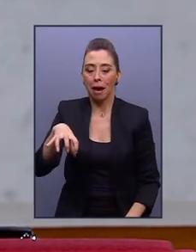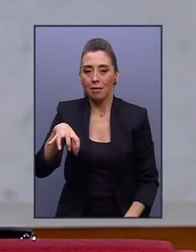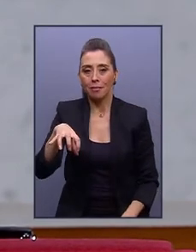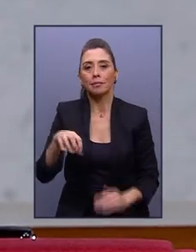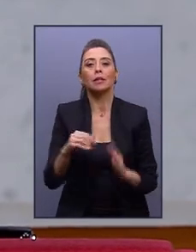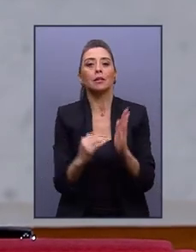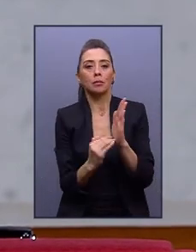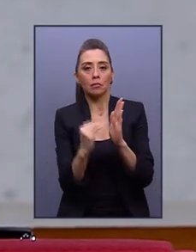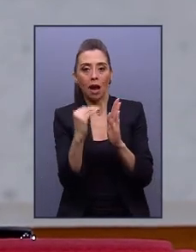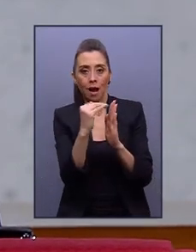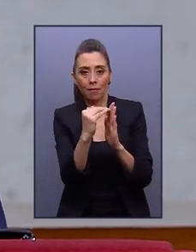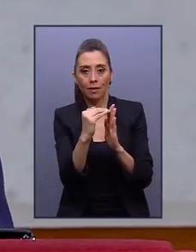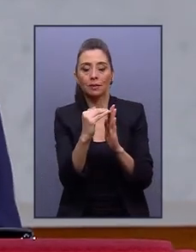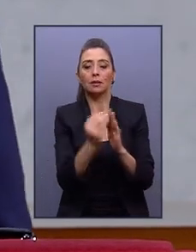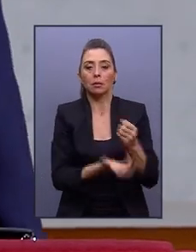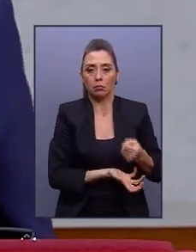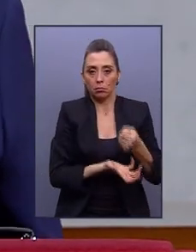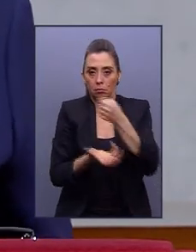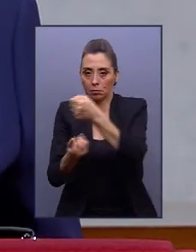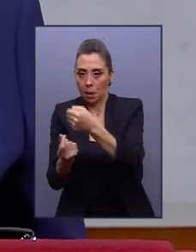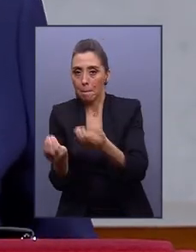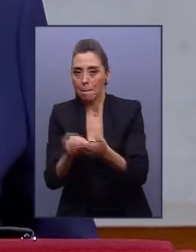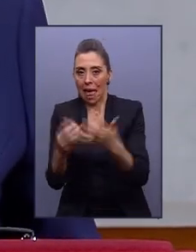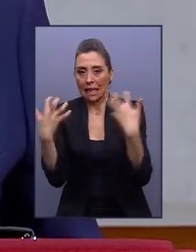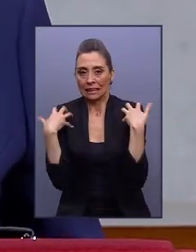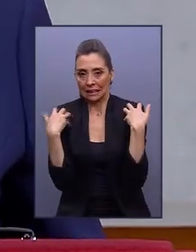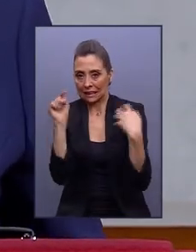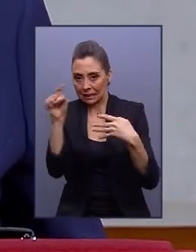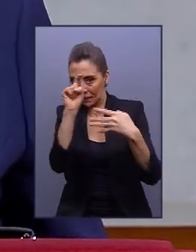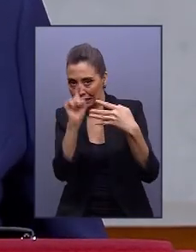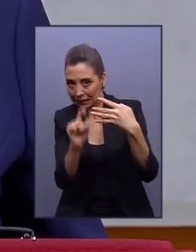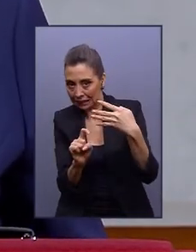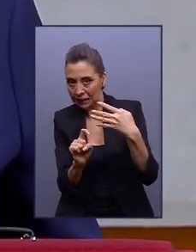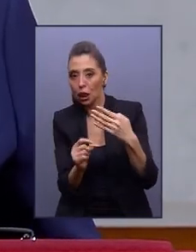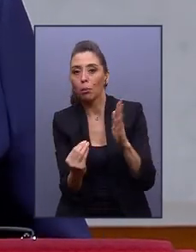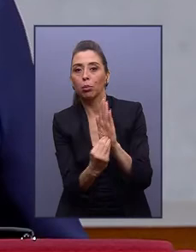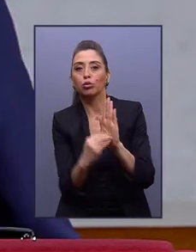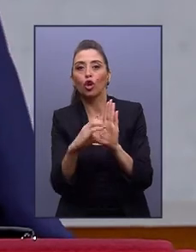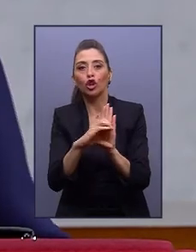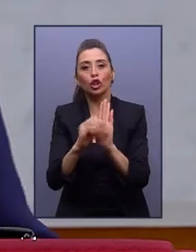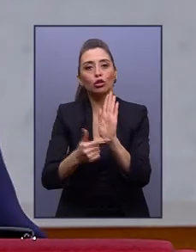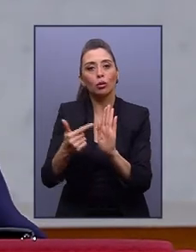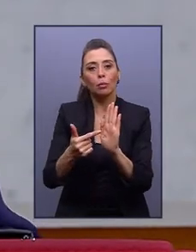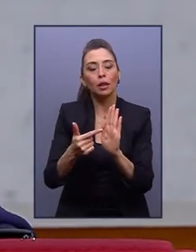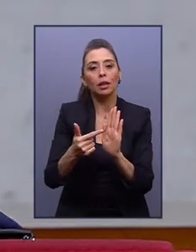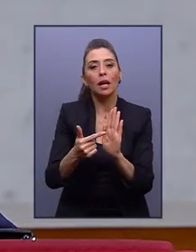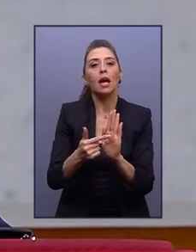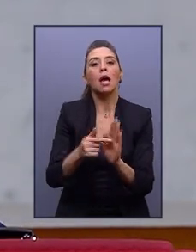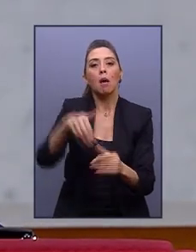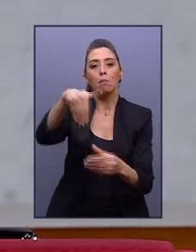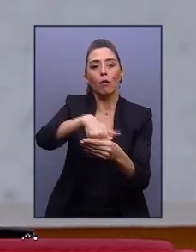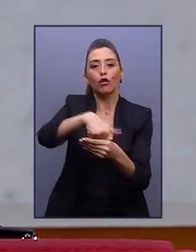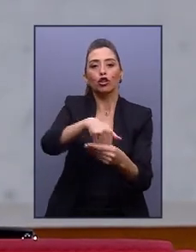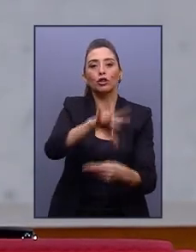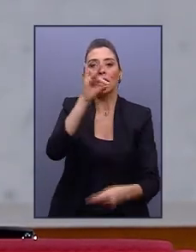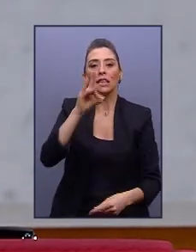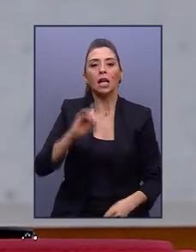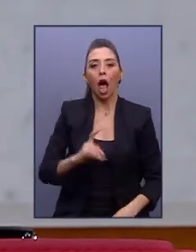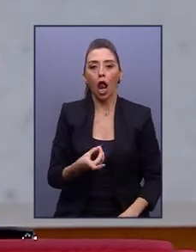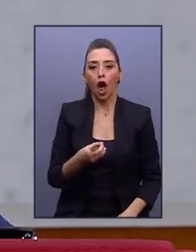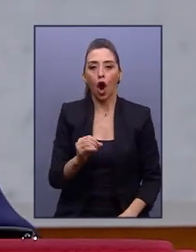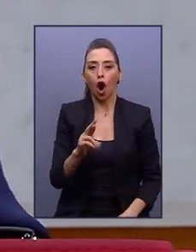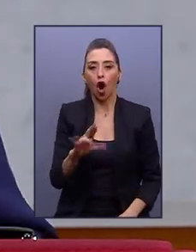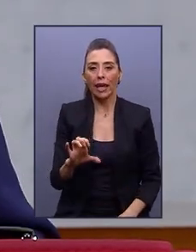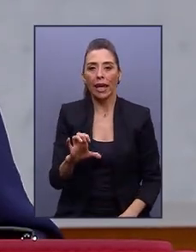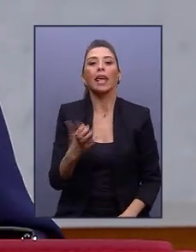los avances en traspaso de recursos y atribuciones, hemos consagrado en la Constitución la elección directa de los gobernadores regionales.